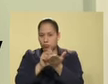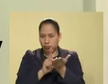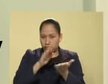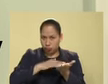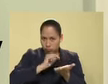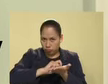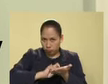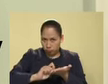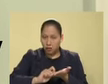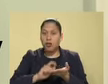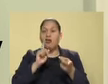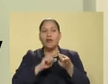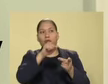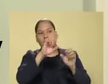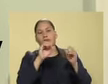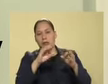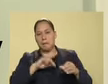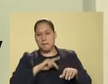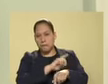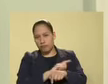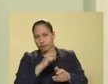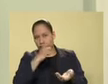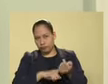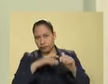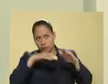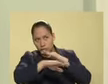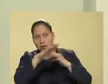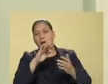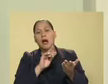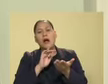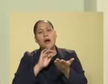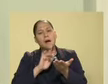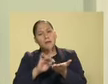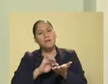al módulo ubicado en tu delegación. Aprovecha los